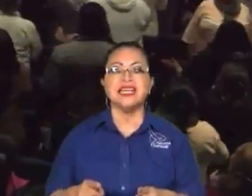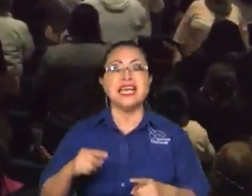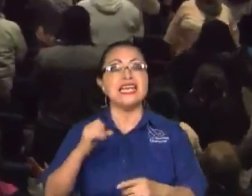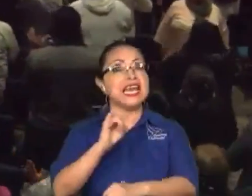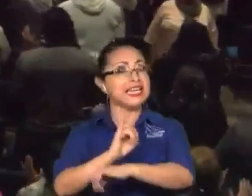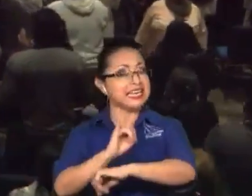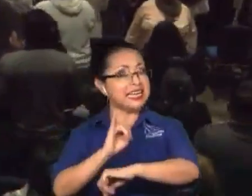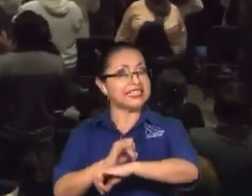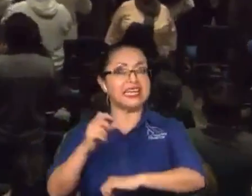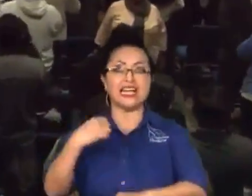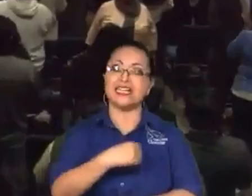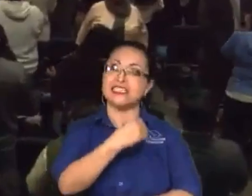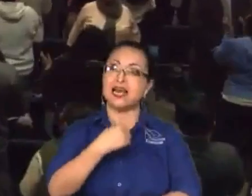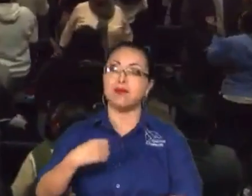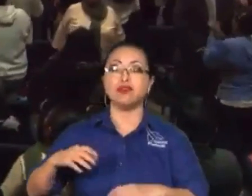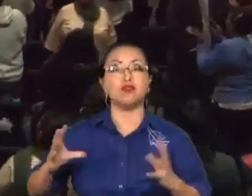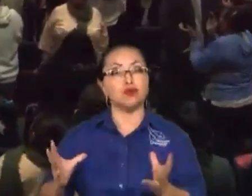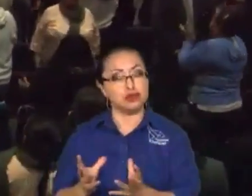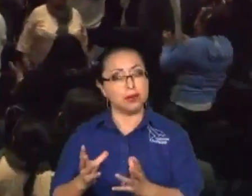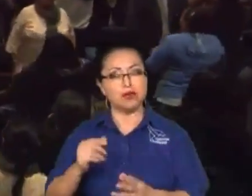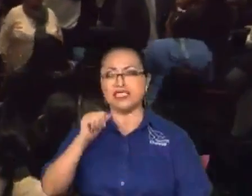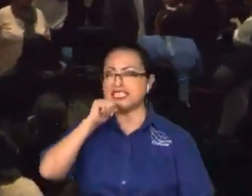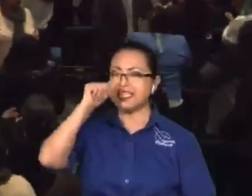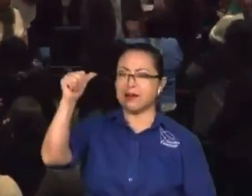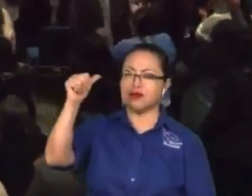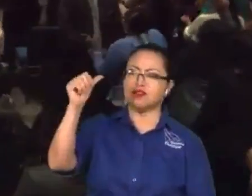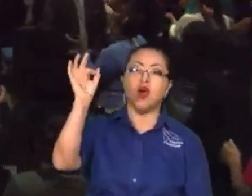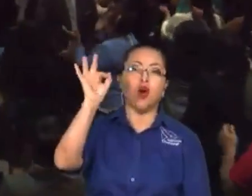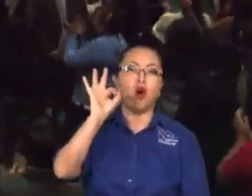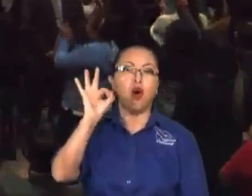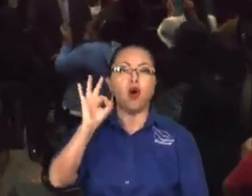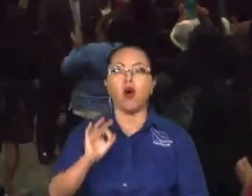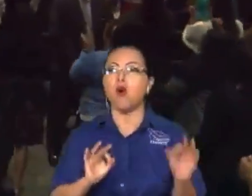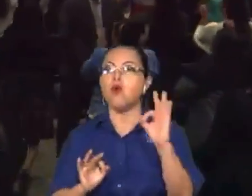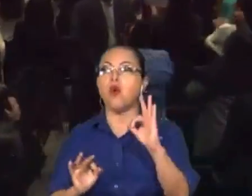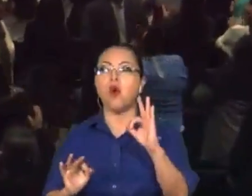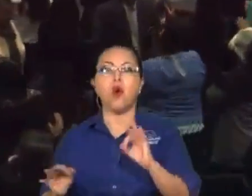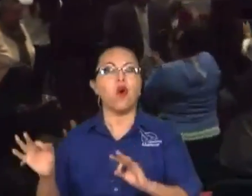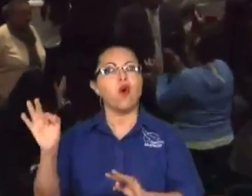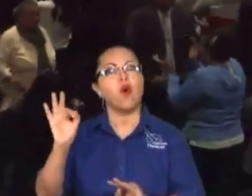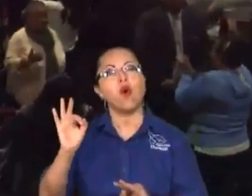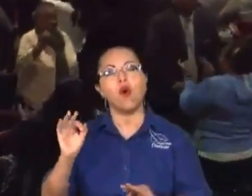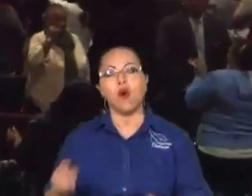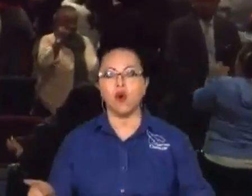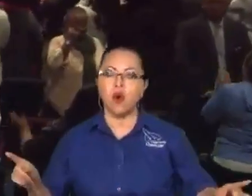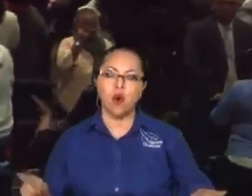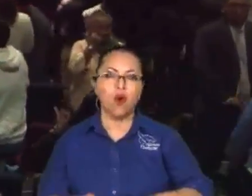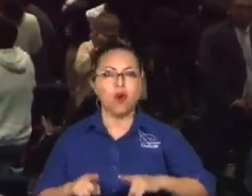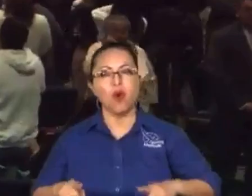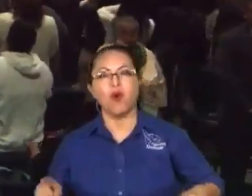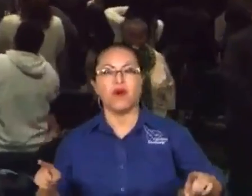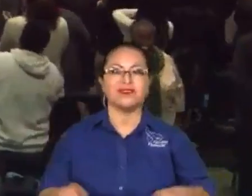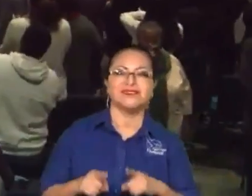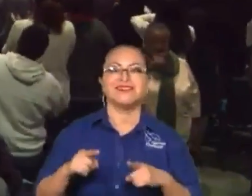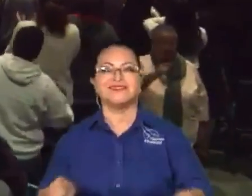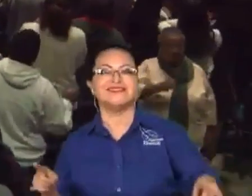En la iglesia cantamos, juntos gritamos, todo de fiesta.